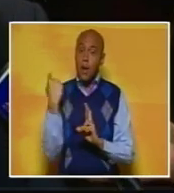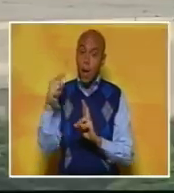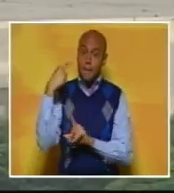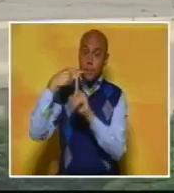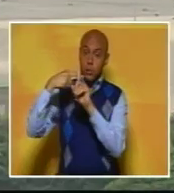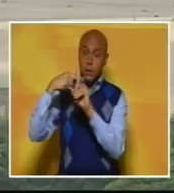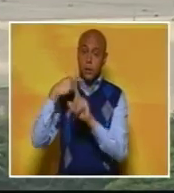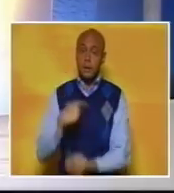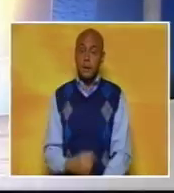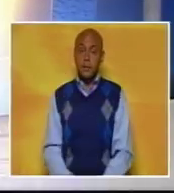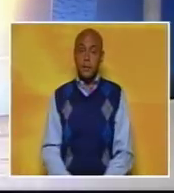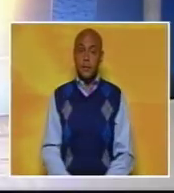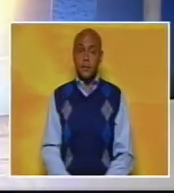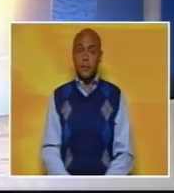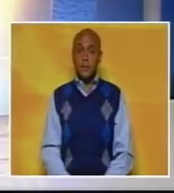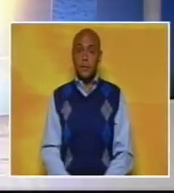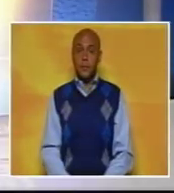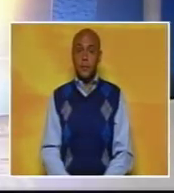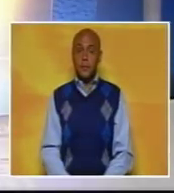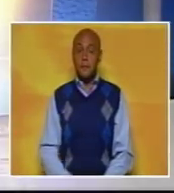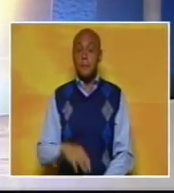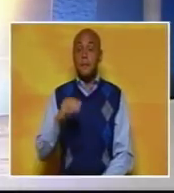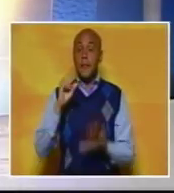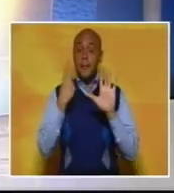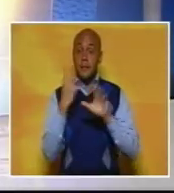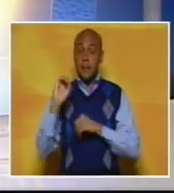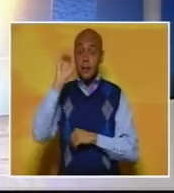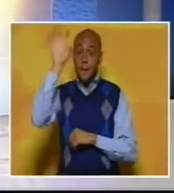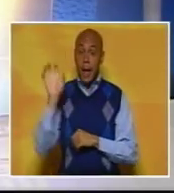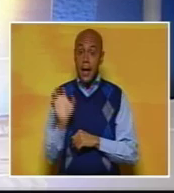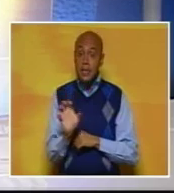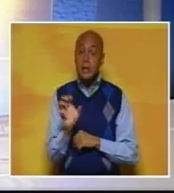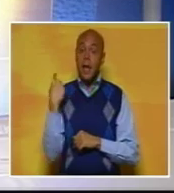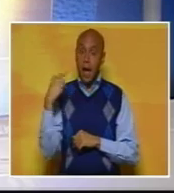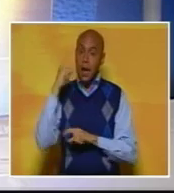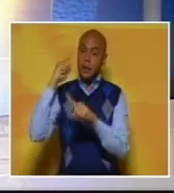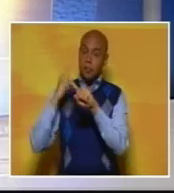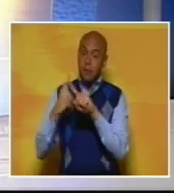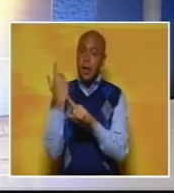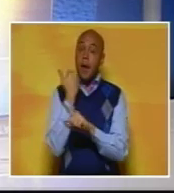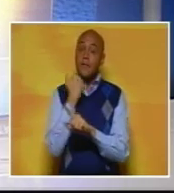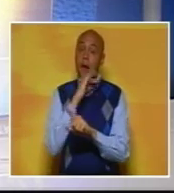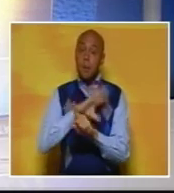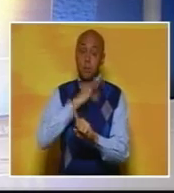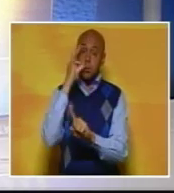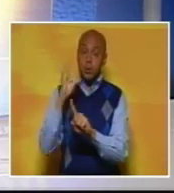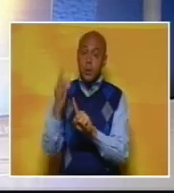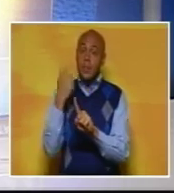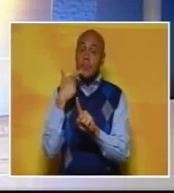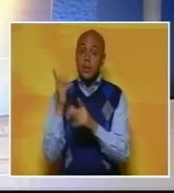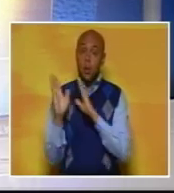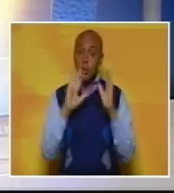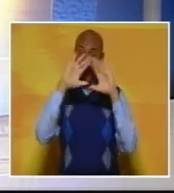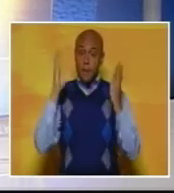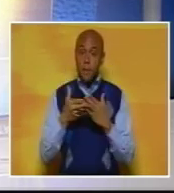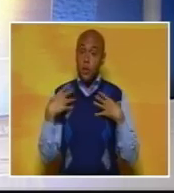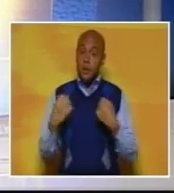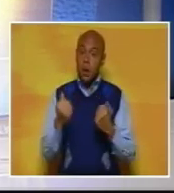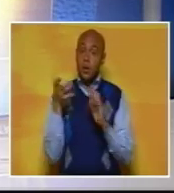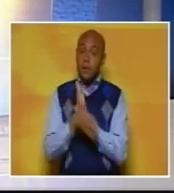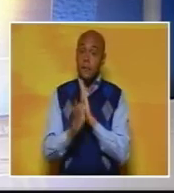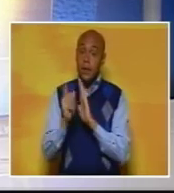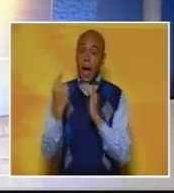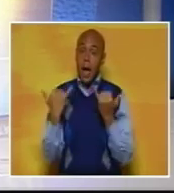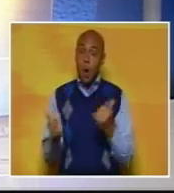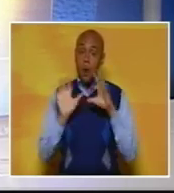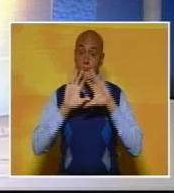positiva. Al menos 60 países ya registran casos de coronavirus. Según la Organización Mundial de la Salud, el número de contagios en